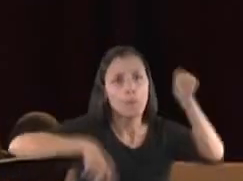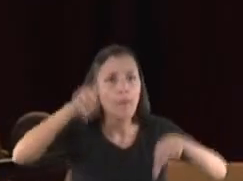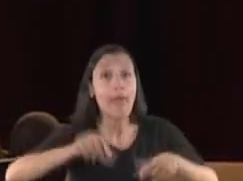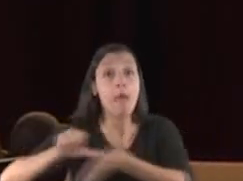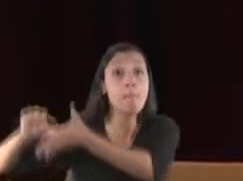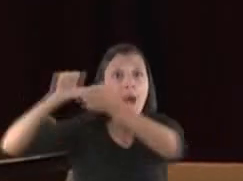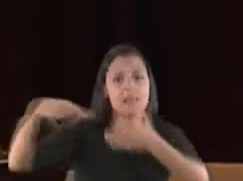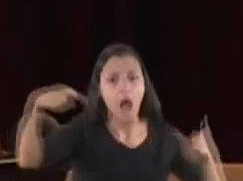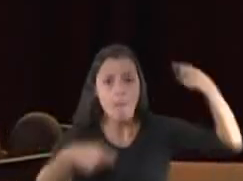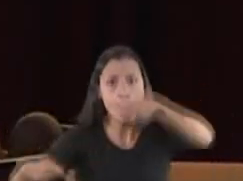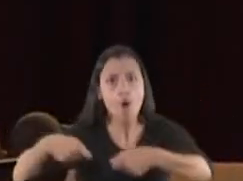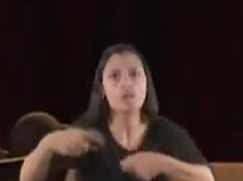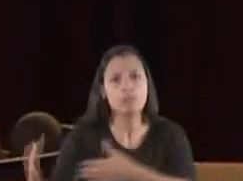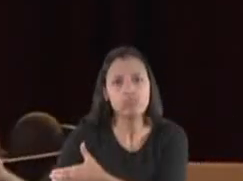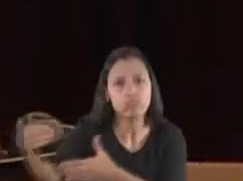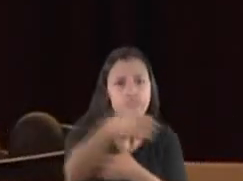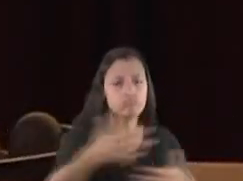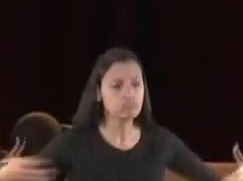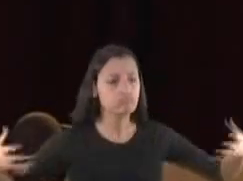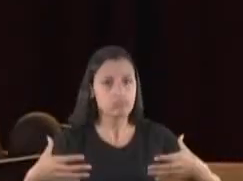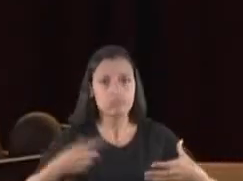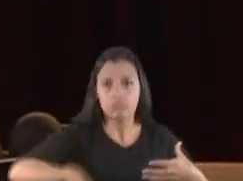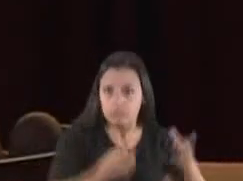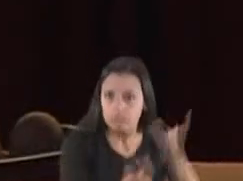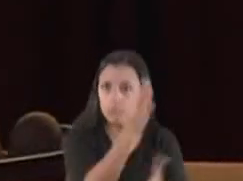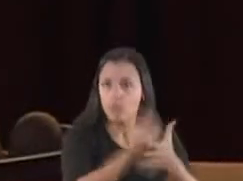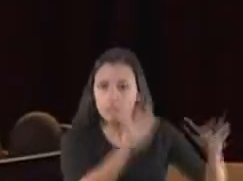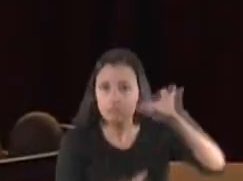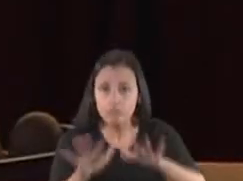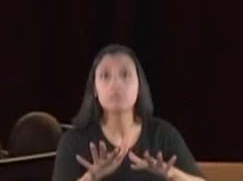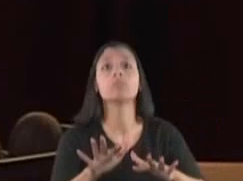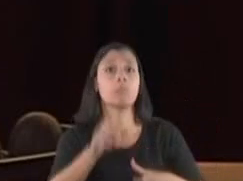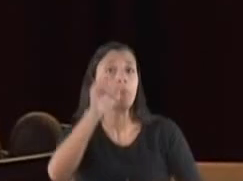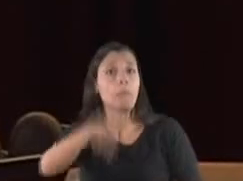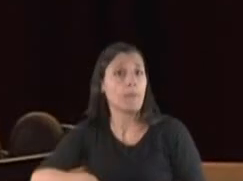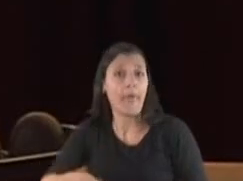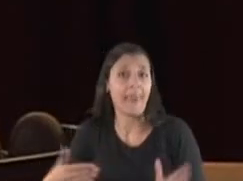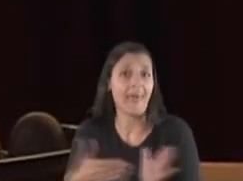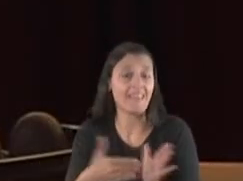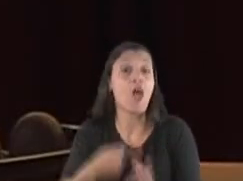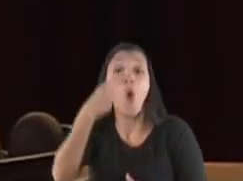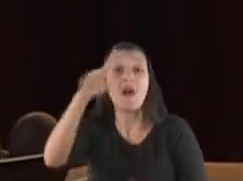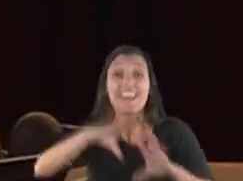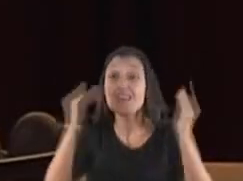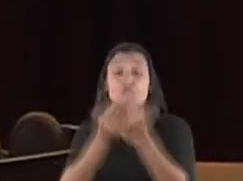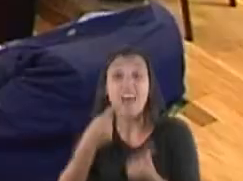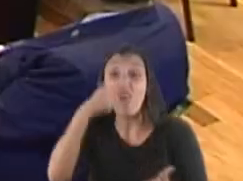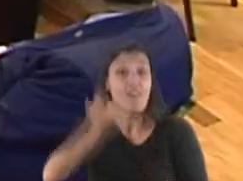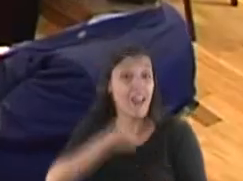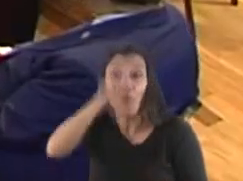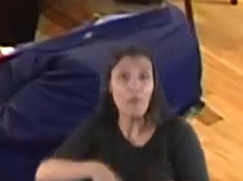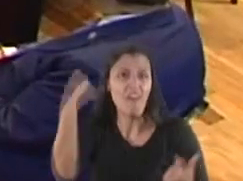países. Las autopartes vienen y confluyen a los que construyen el auto final de diferentes lugares.